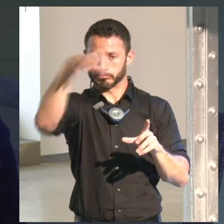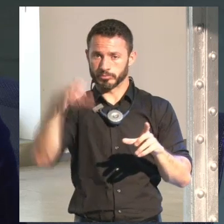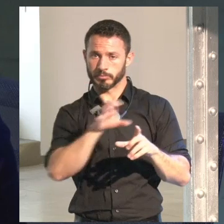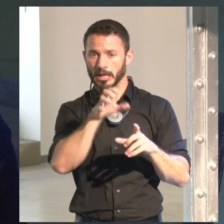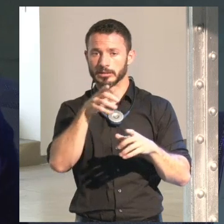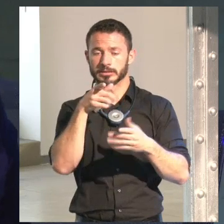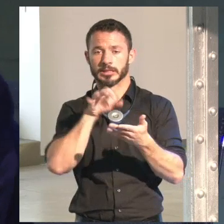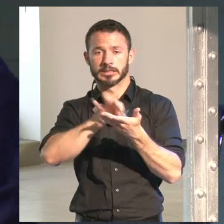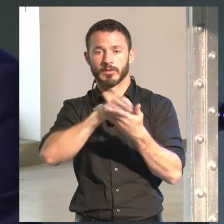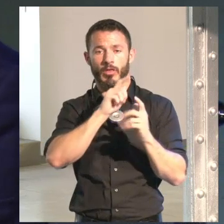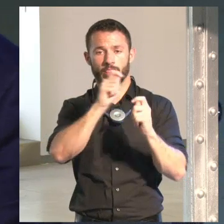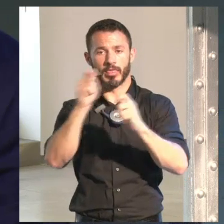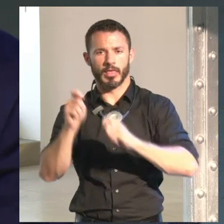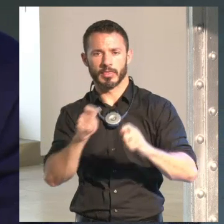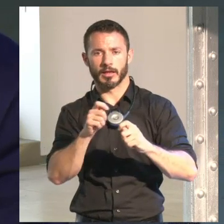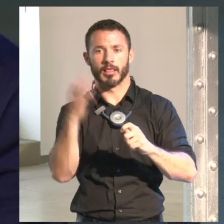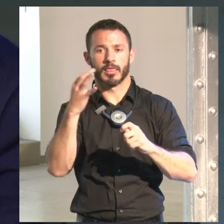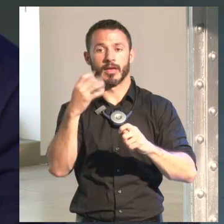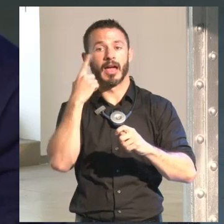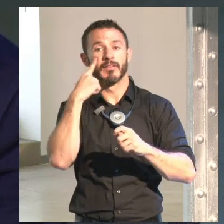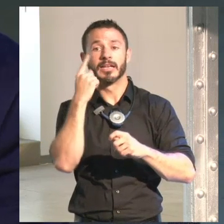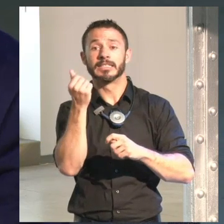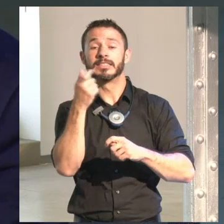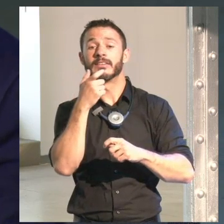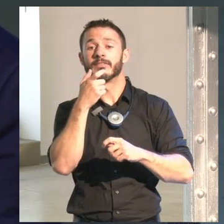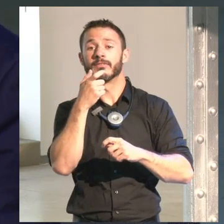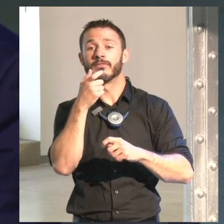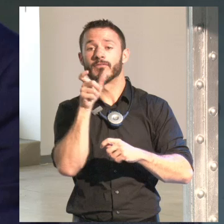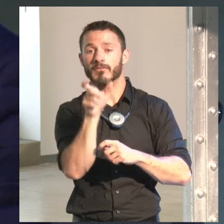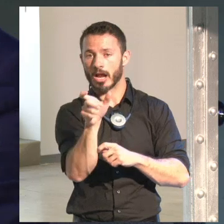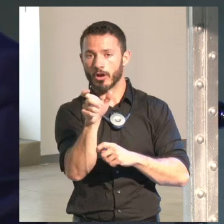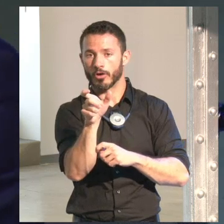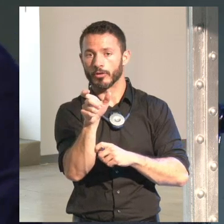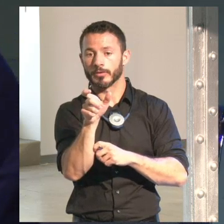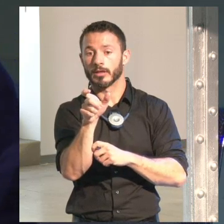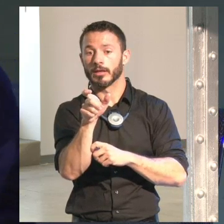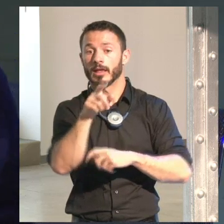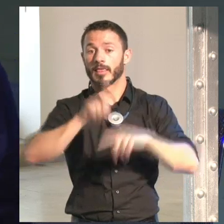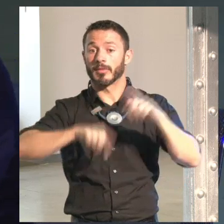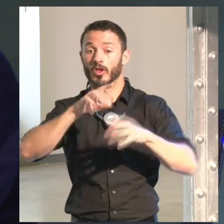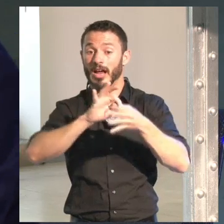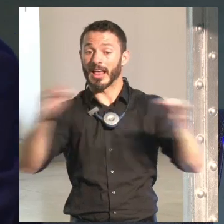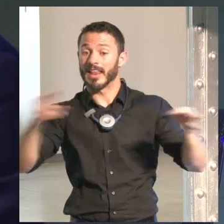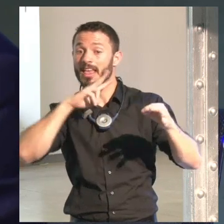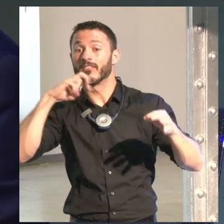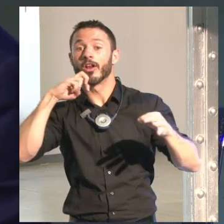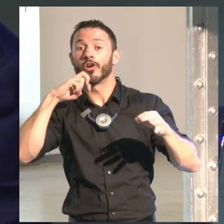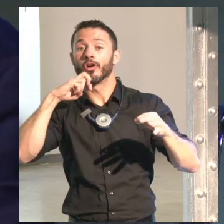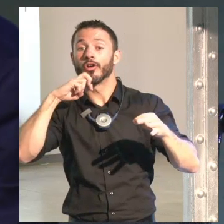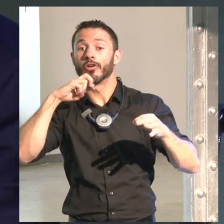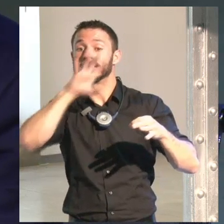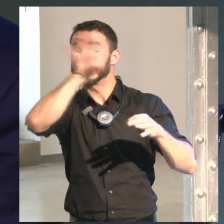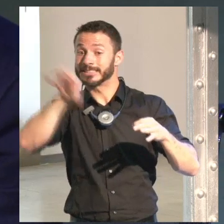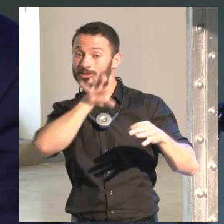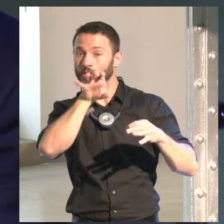territorios, pues bueno, hay que analizar las cadenas de valor y que se paguen impuestos por cadena de valor en todos esos territorios. Lo